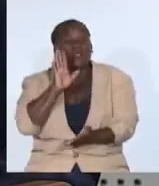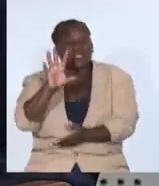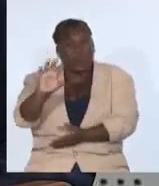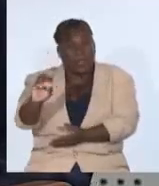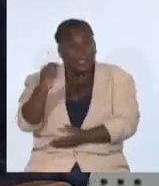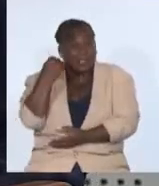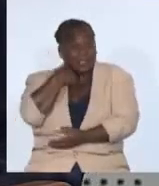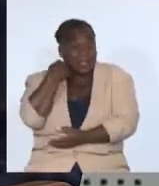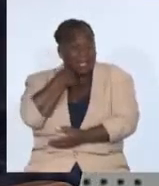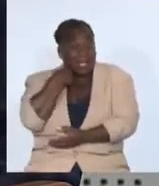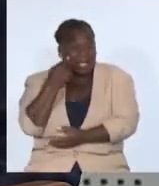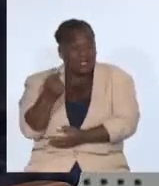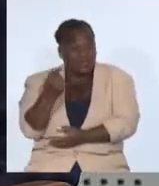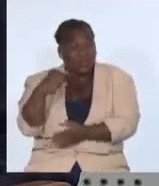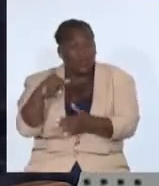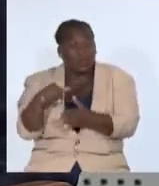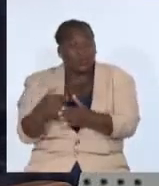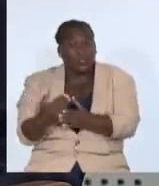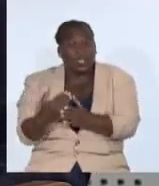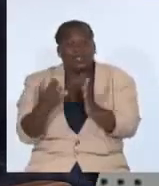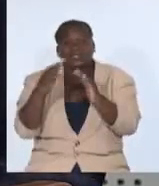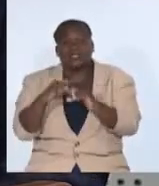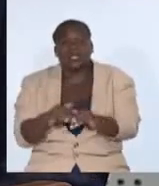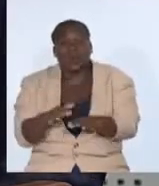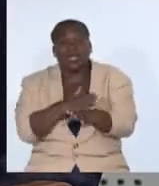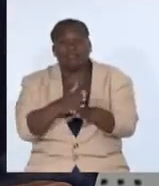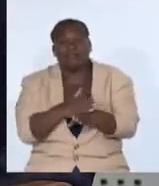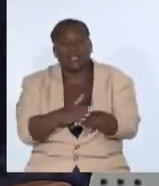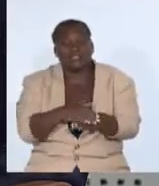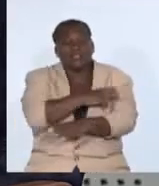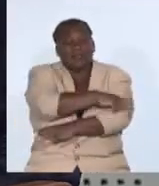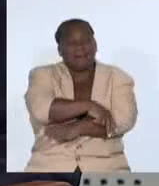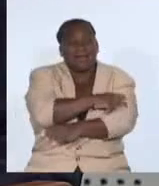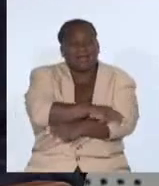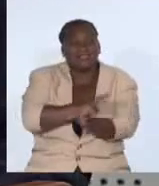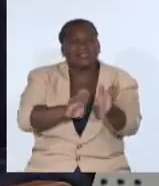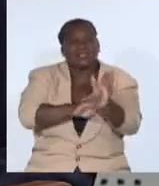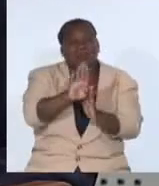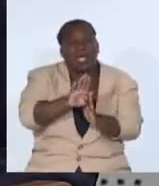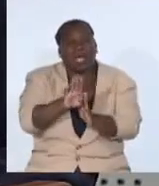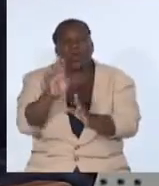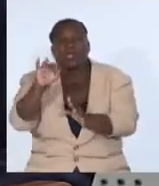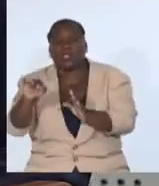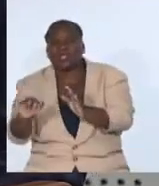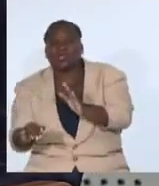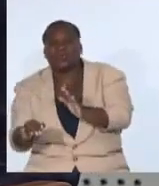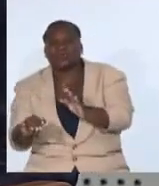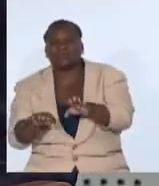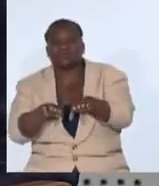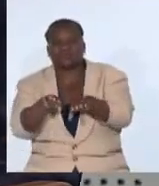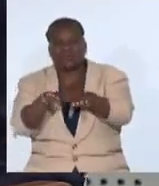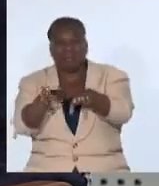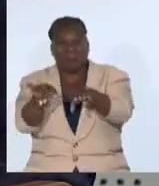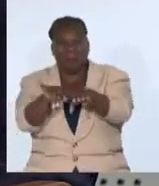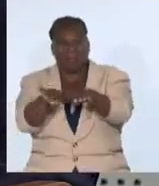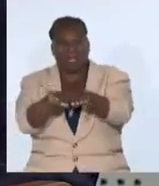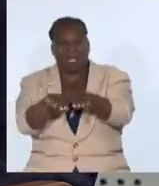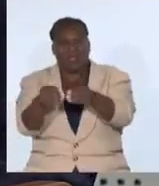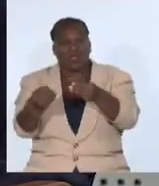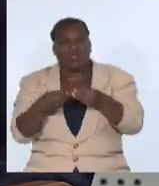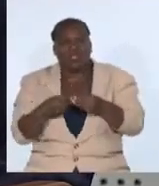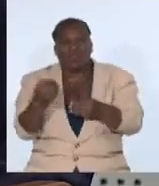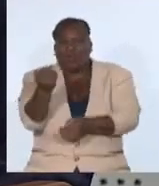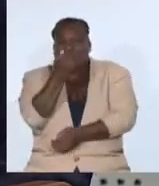años que un día no habría Abismo entre países desarrollados y subdesarrollados nos prometieron pan y Justicia